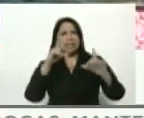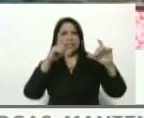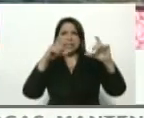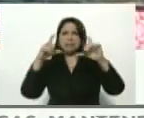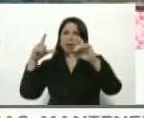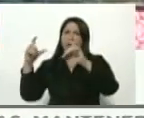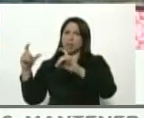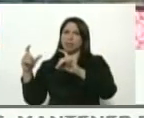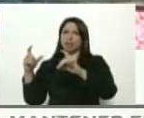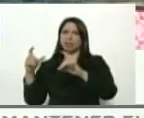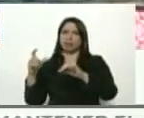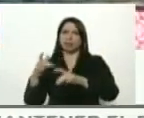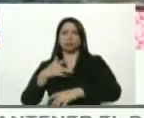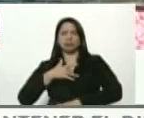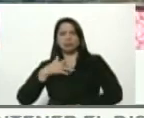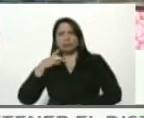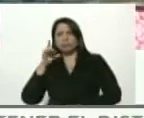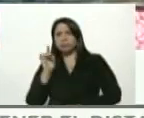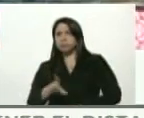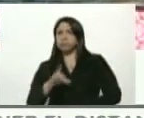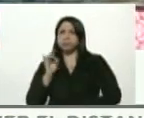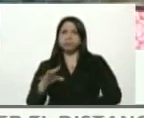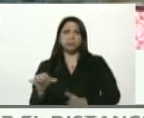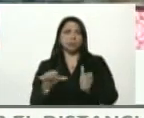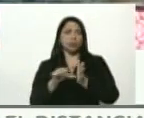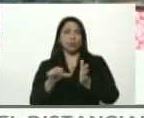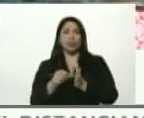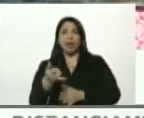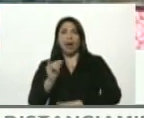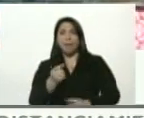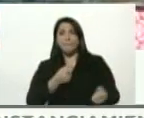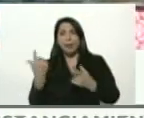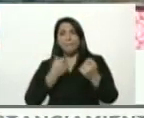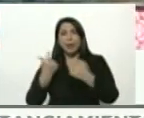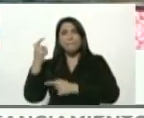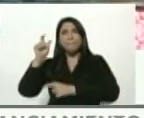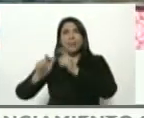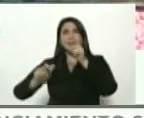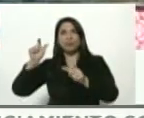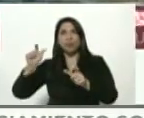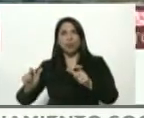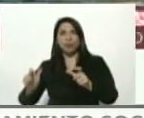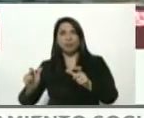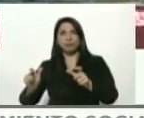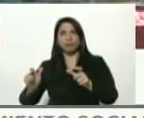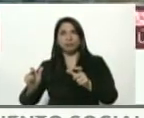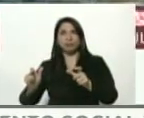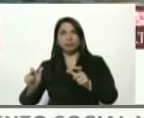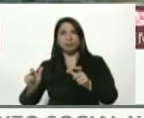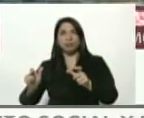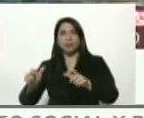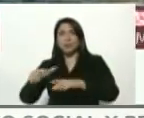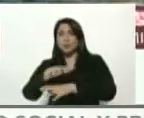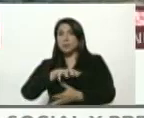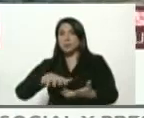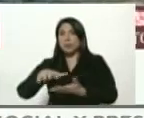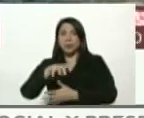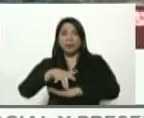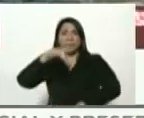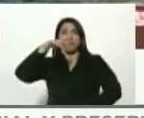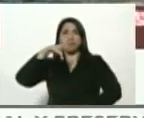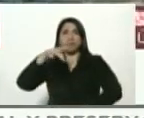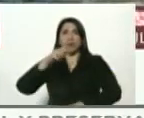realmente muy dolorosas, donde están llevando a las personas en situación crítica y grave del